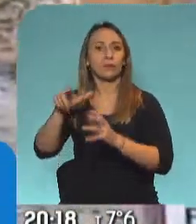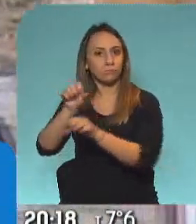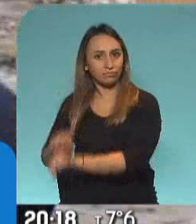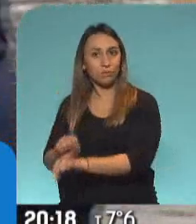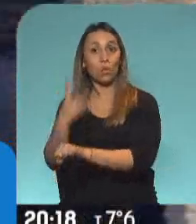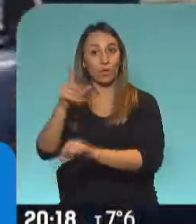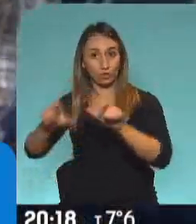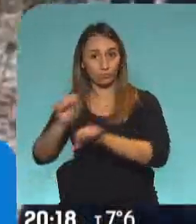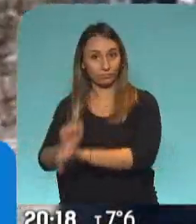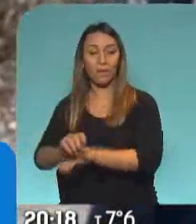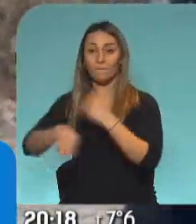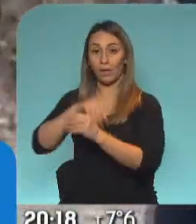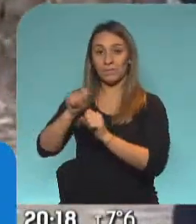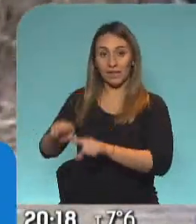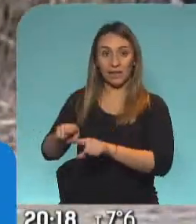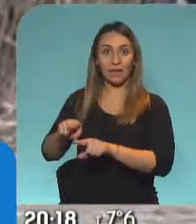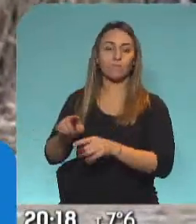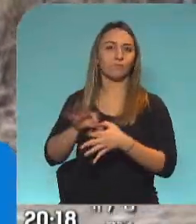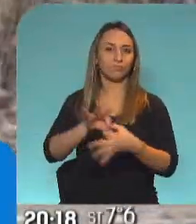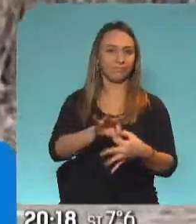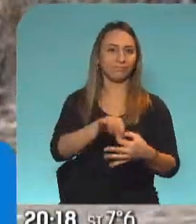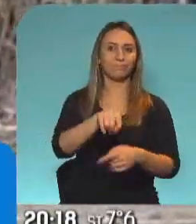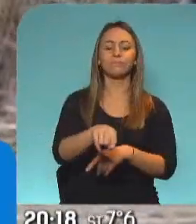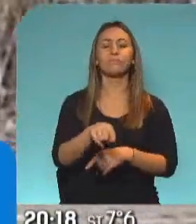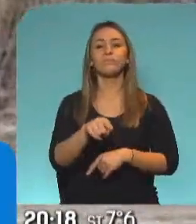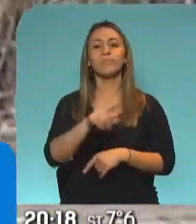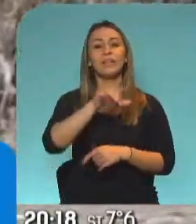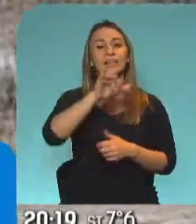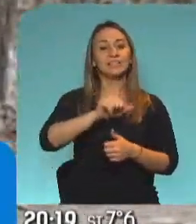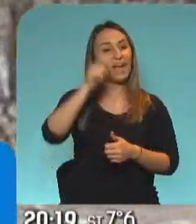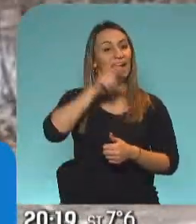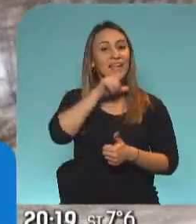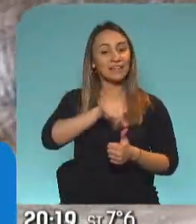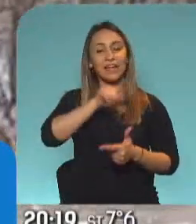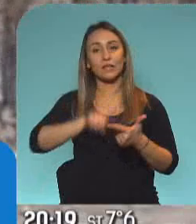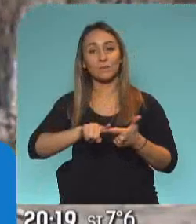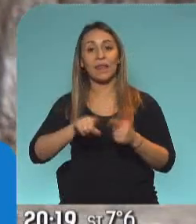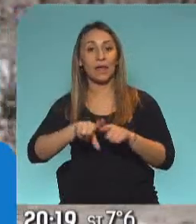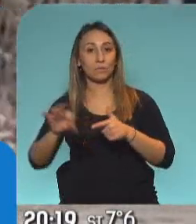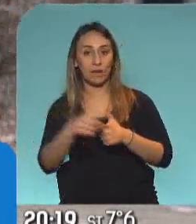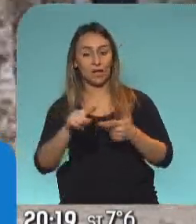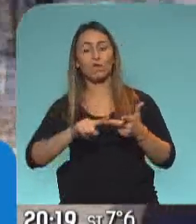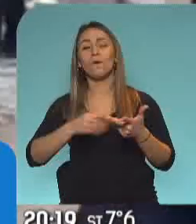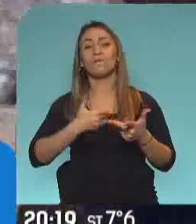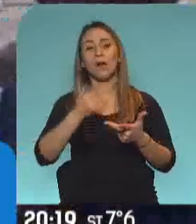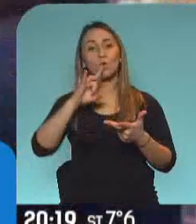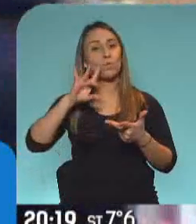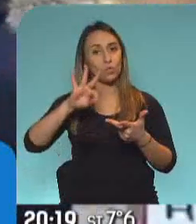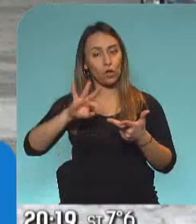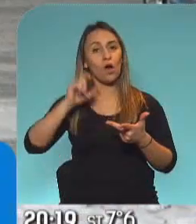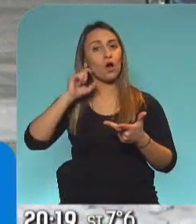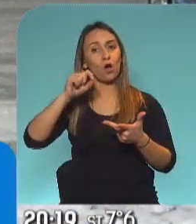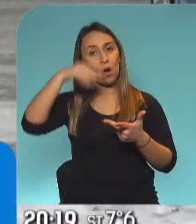con las de Gutiérrez. Se trata de Facundo Saeta y su hermano Agustín Saeta, Facundo Gómez y Pedro